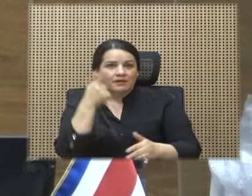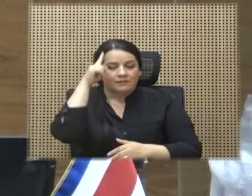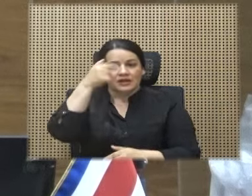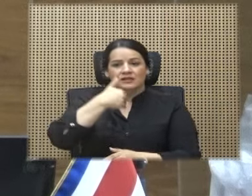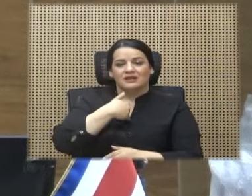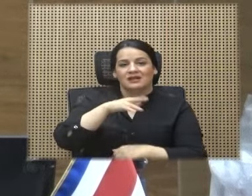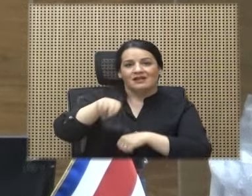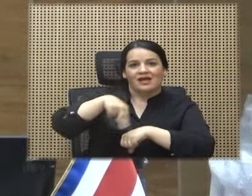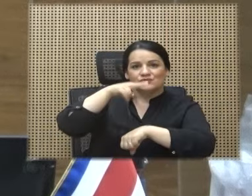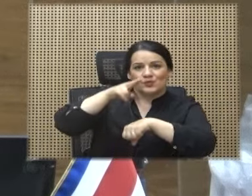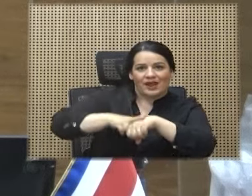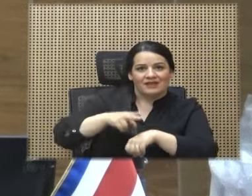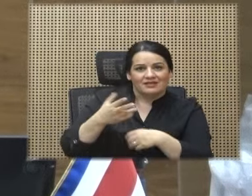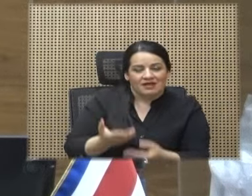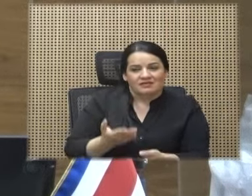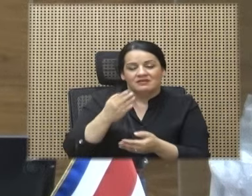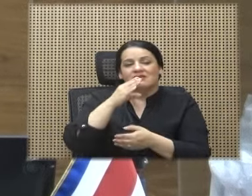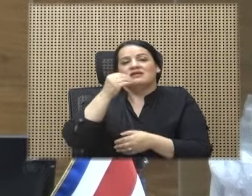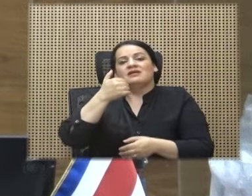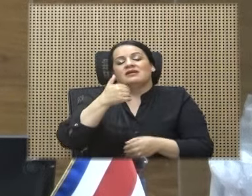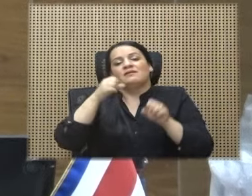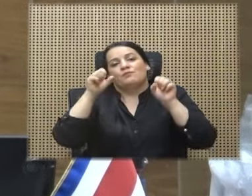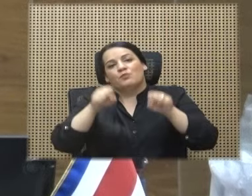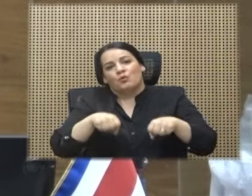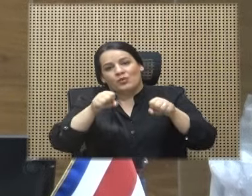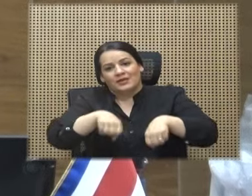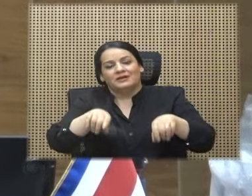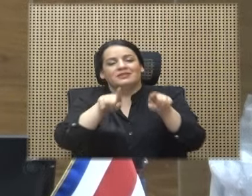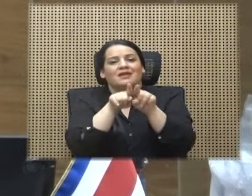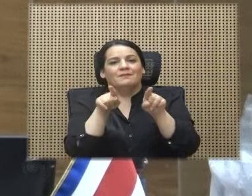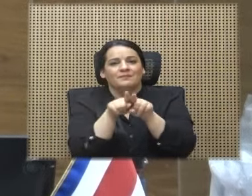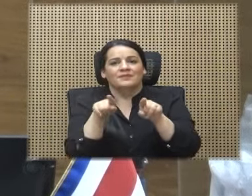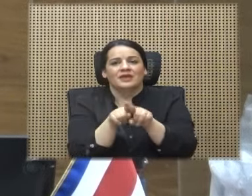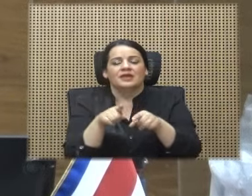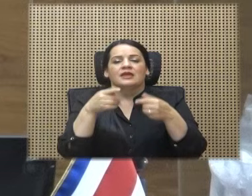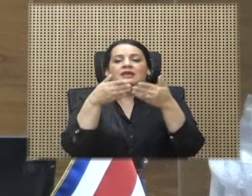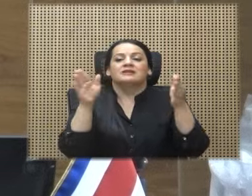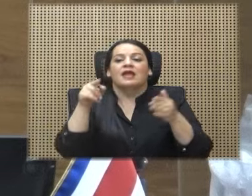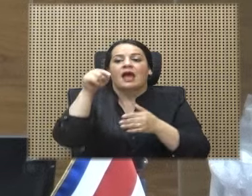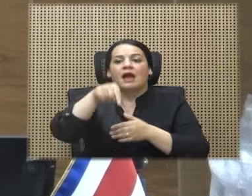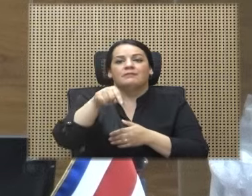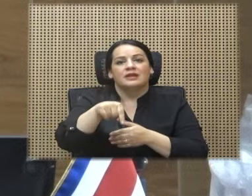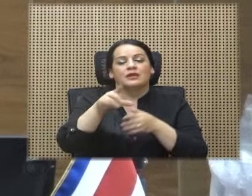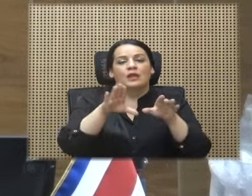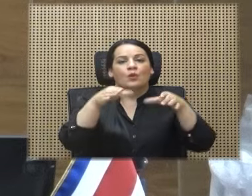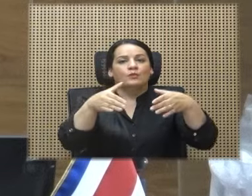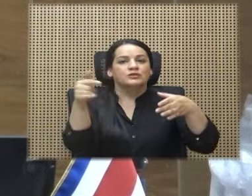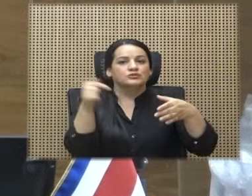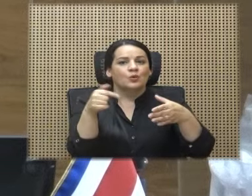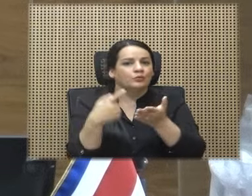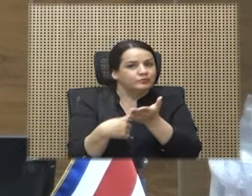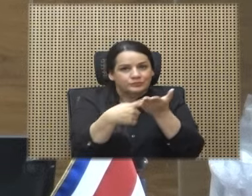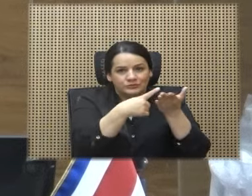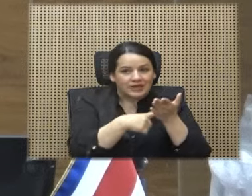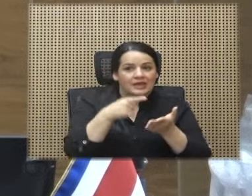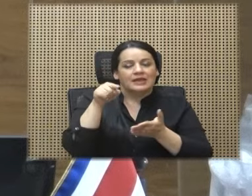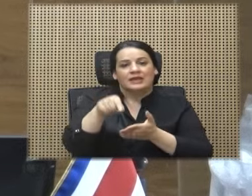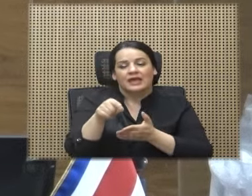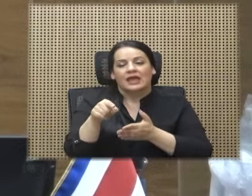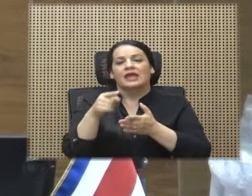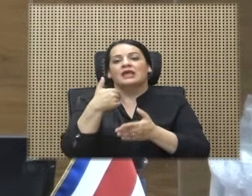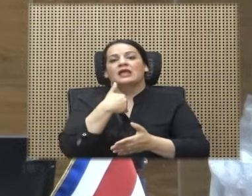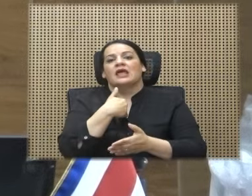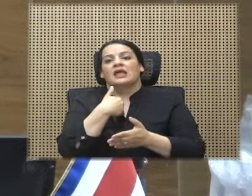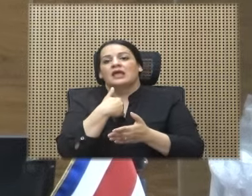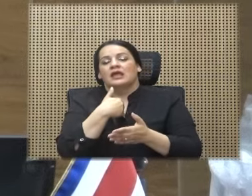nacionalidad eh poder incluso lo que se lo que se hab en la comisión es que se e se albergan en la nacionalidad para